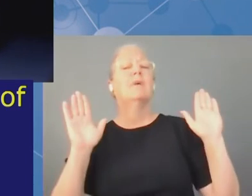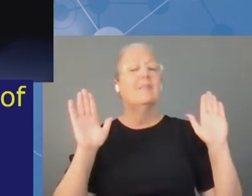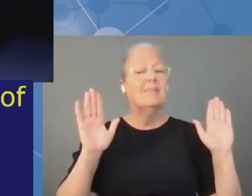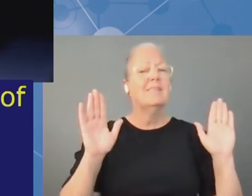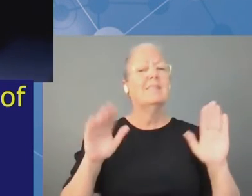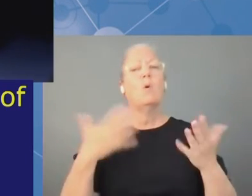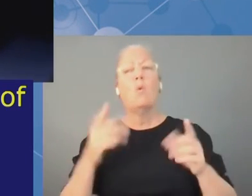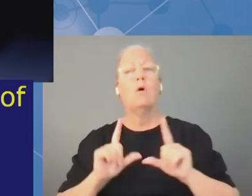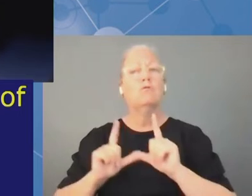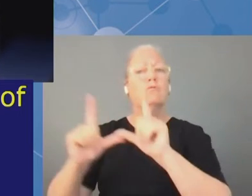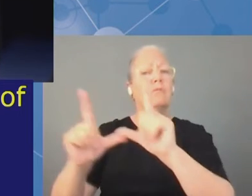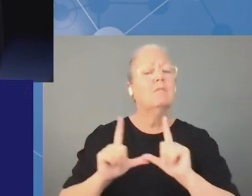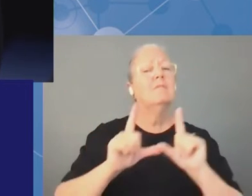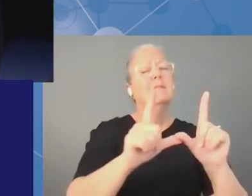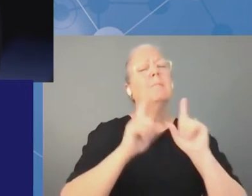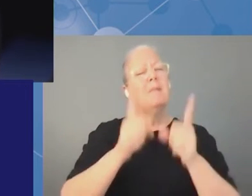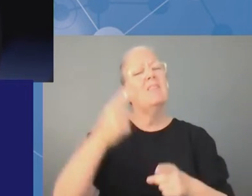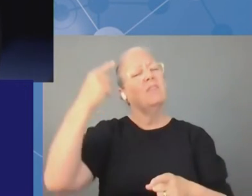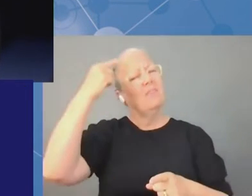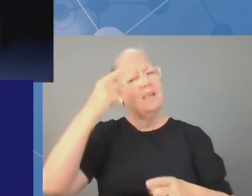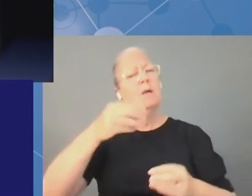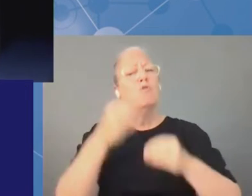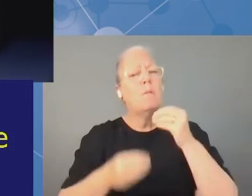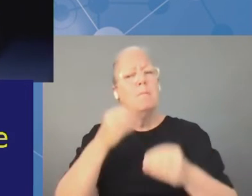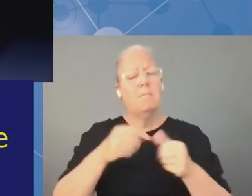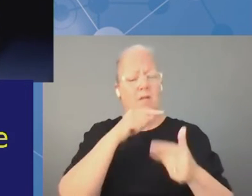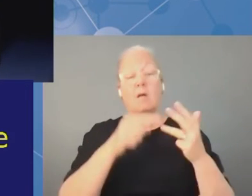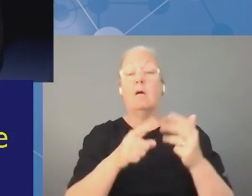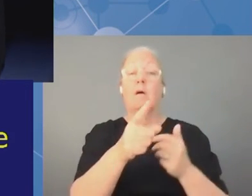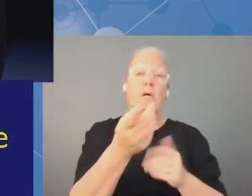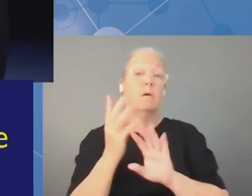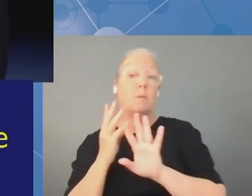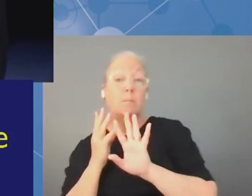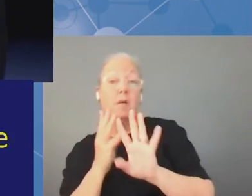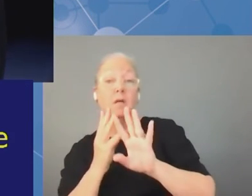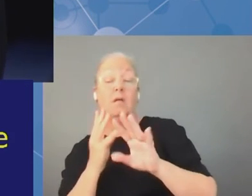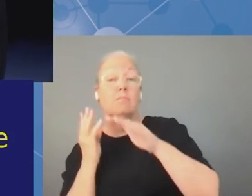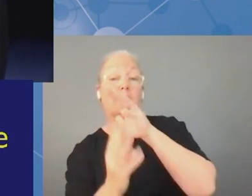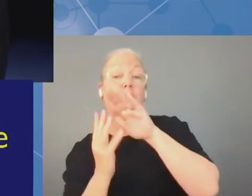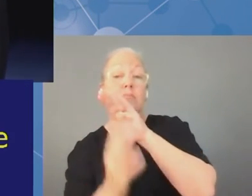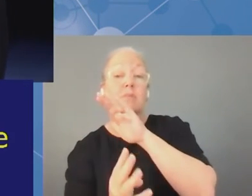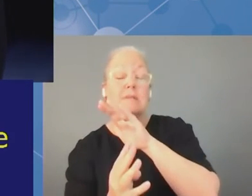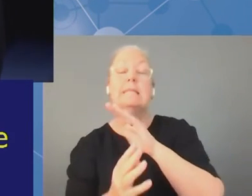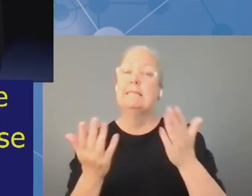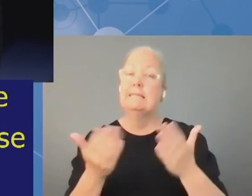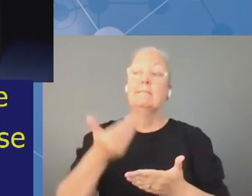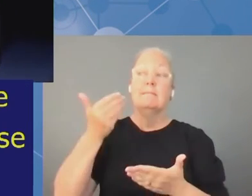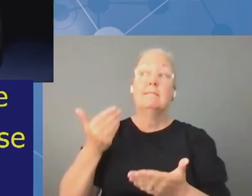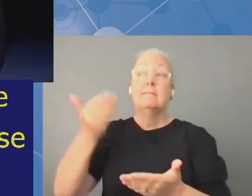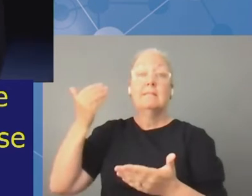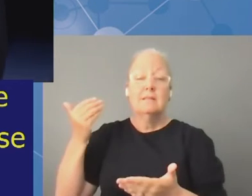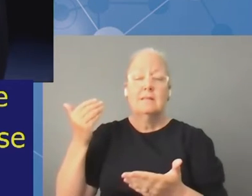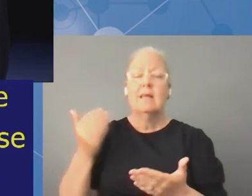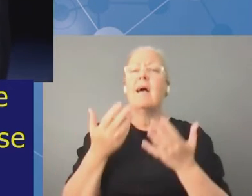los problemas relacionados con las migraciones. En los últimos años, estos procesos se convierten en una verdadera